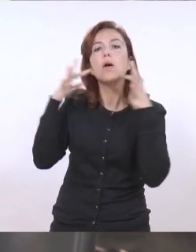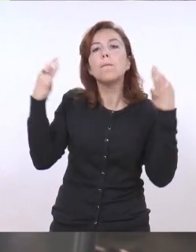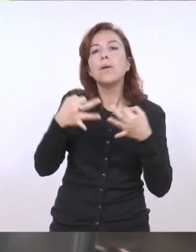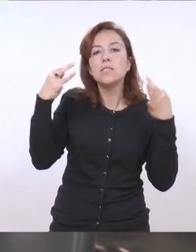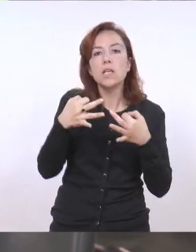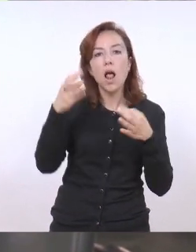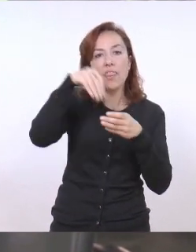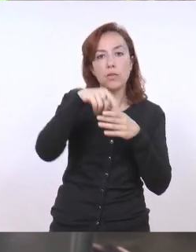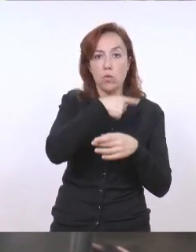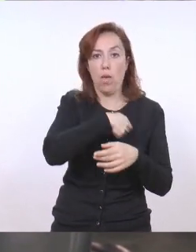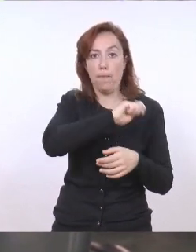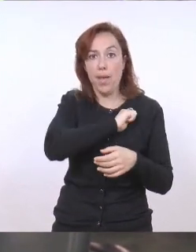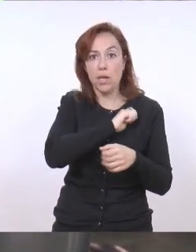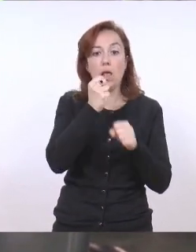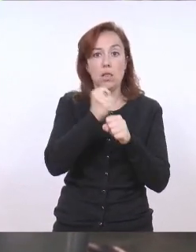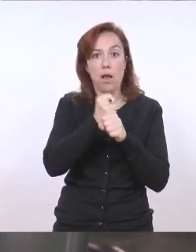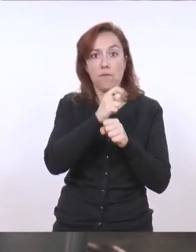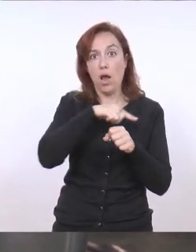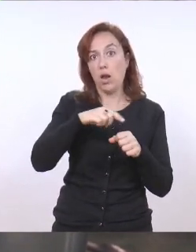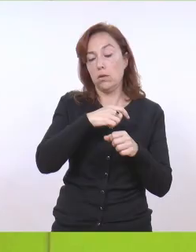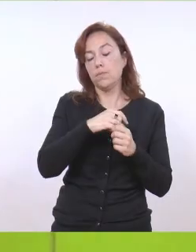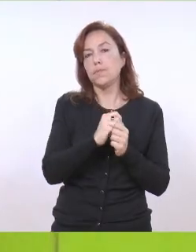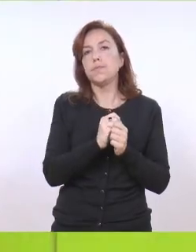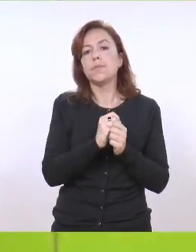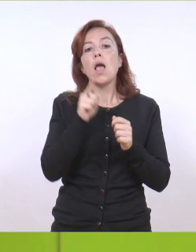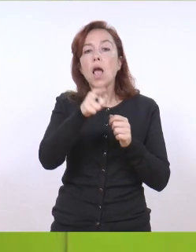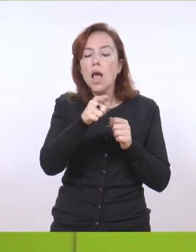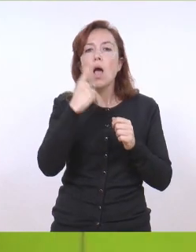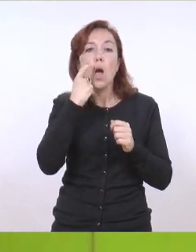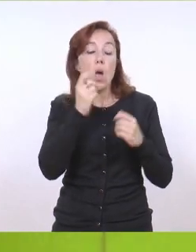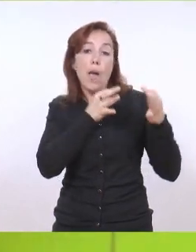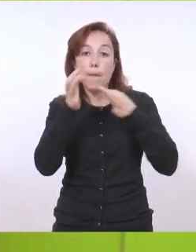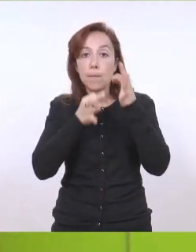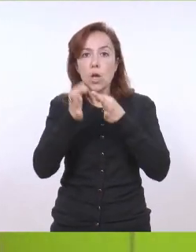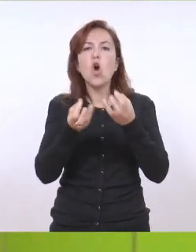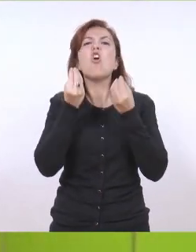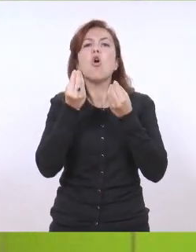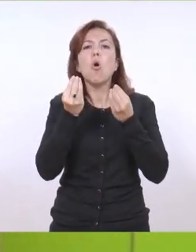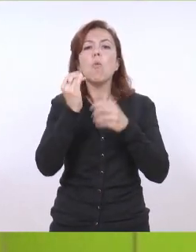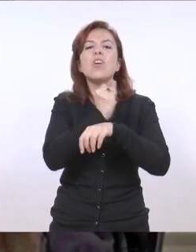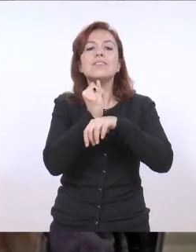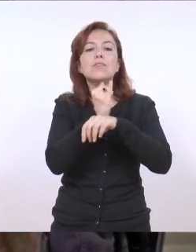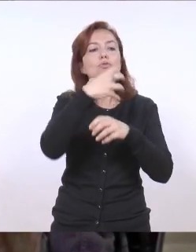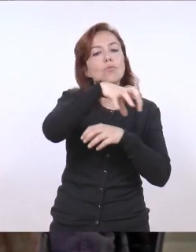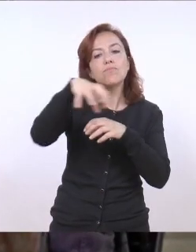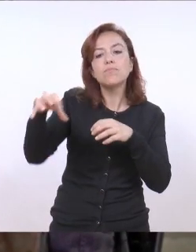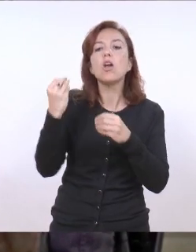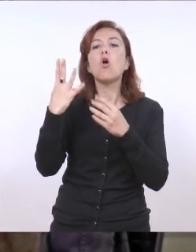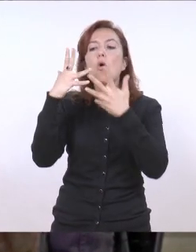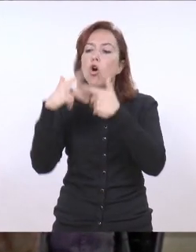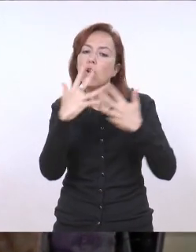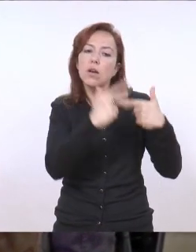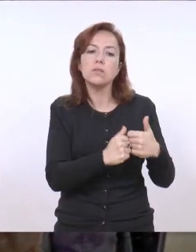España que trabajan en este tipo de acontecimientos. Díaz explicó cómo están integradas las instituciones que regulan los